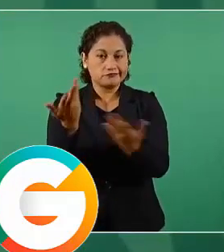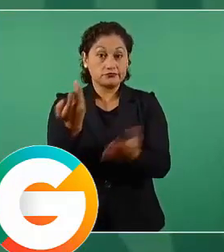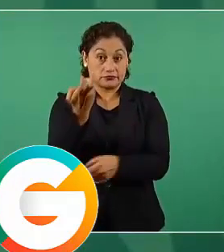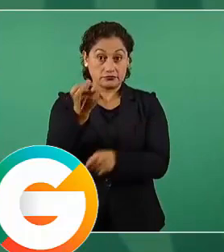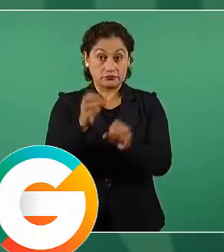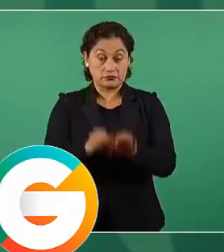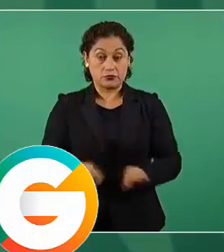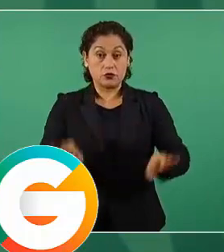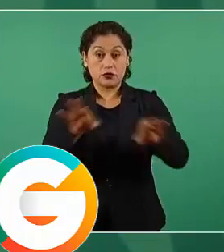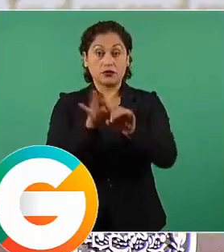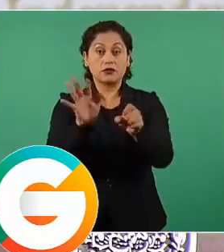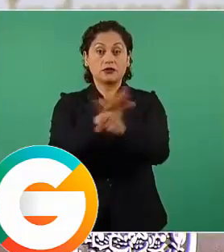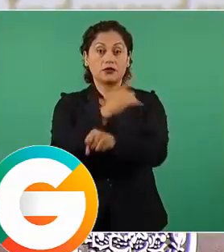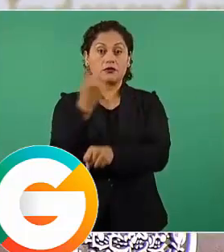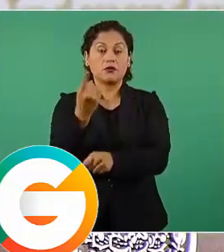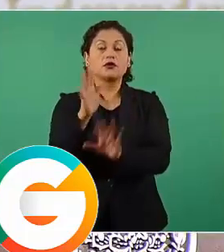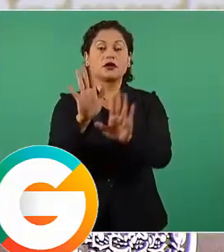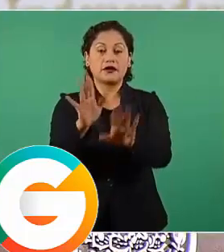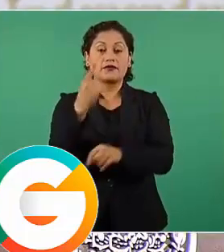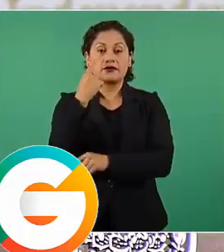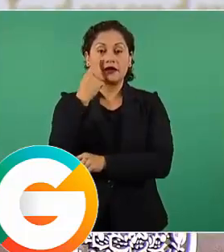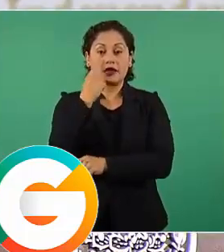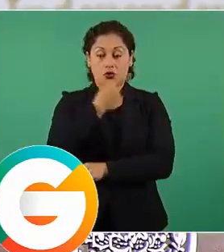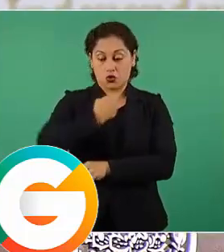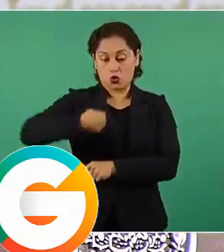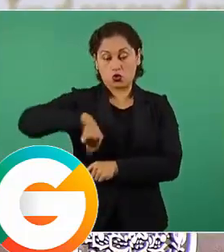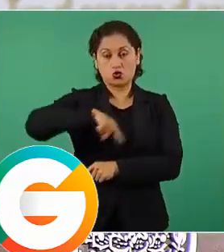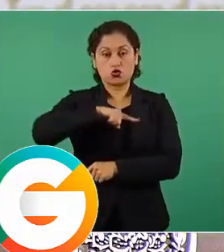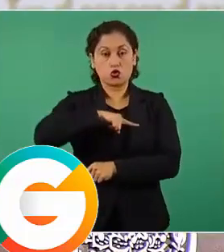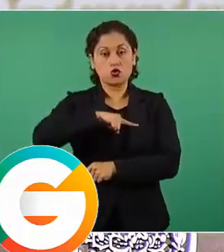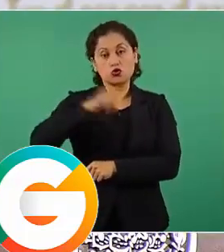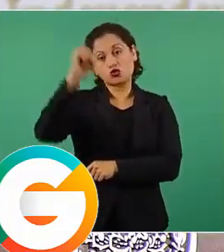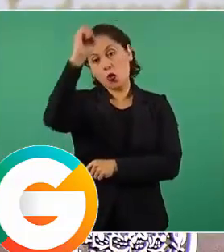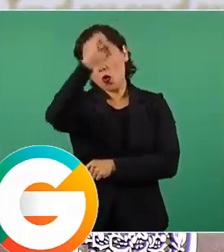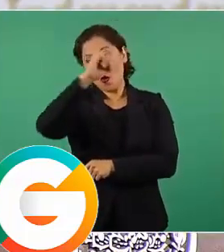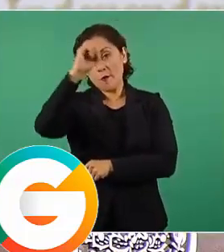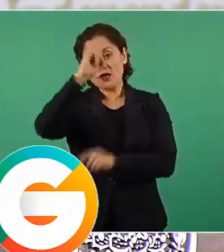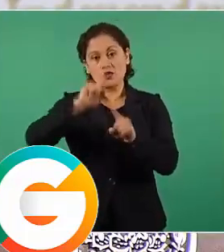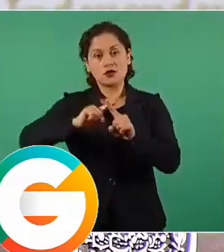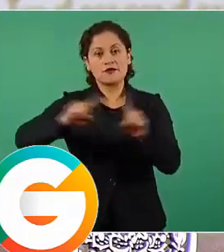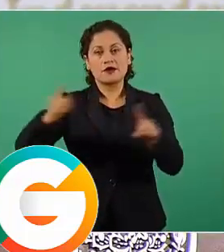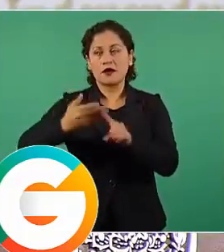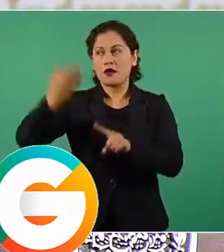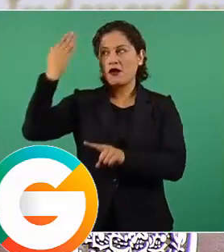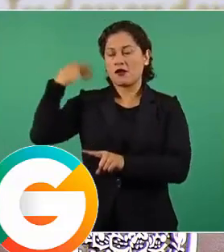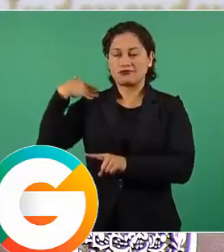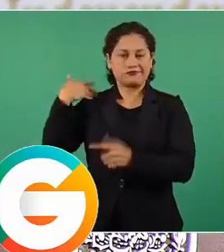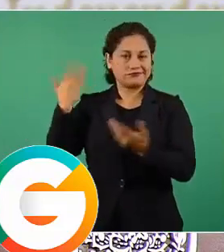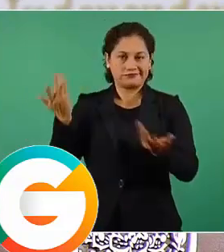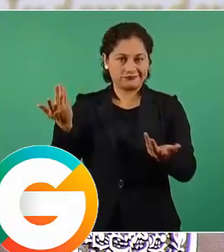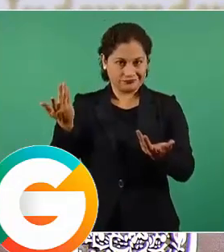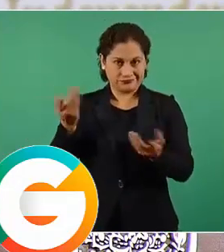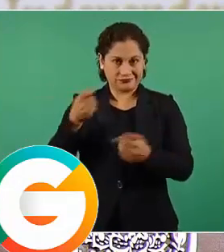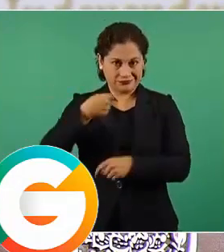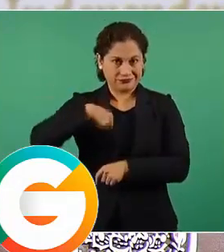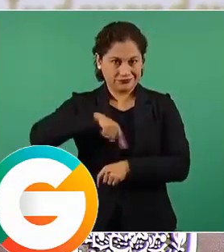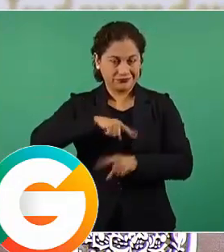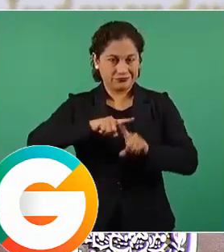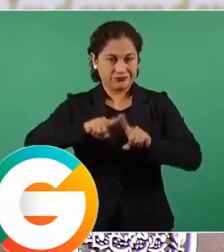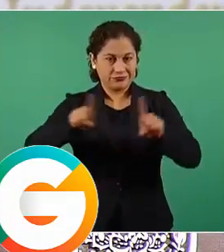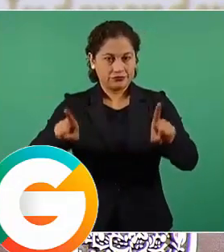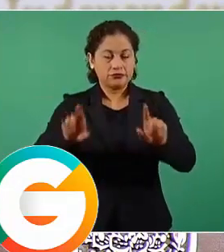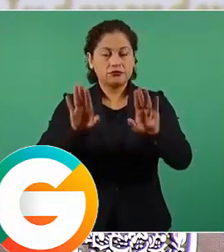postura distinta a lo que ha prevalecido. Muchos